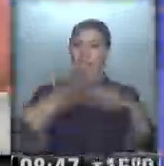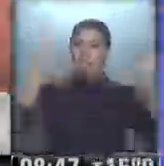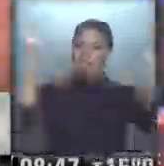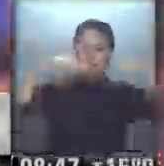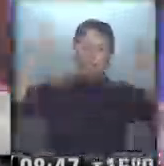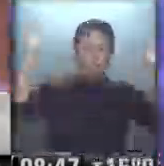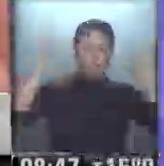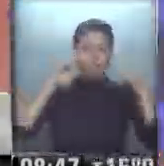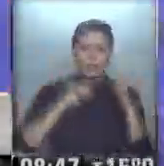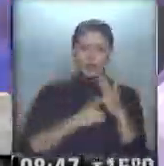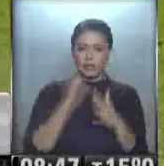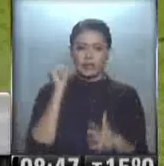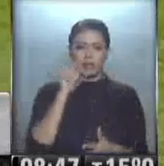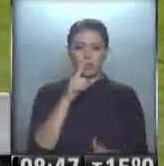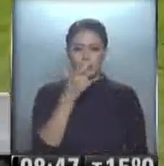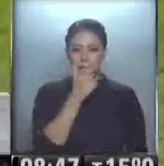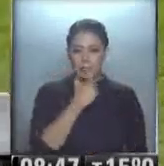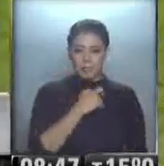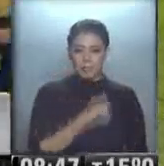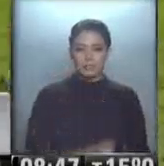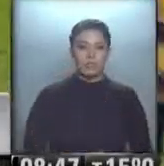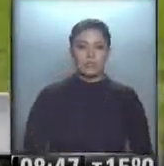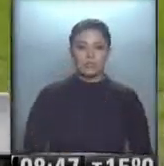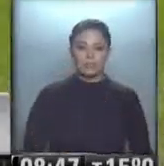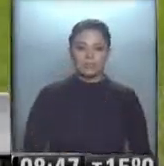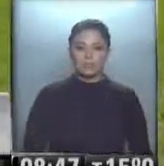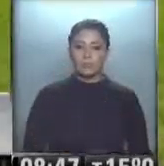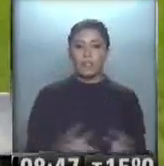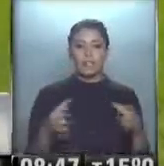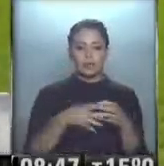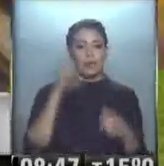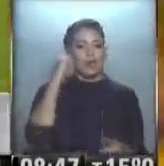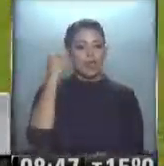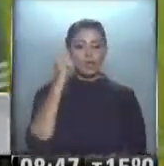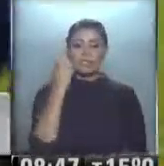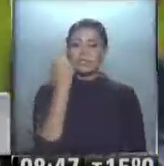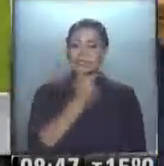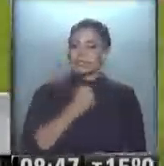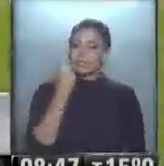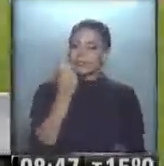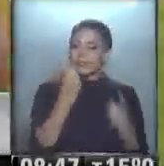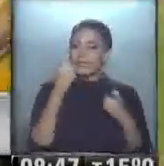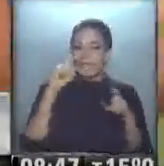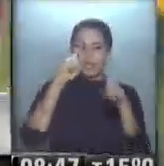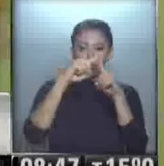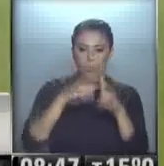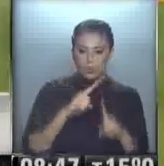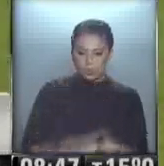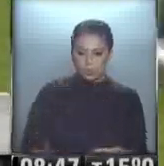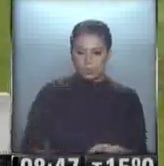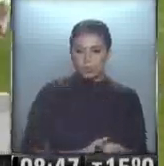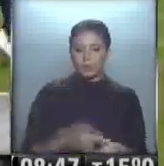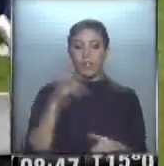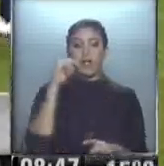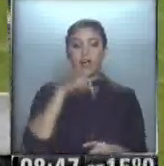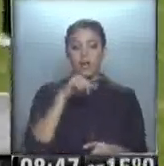lluvias en la capital Mendocina y Godoy Cruz que necesitaba los puntos porque de esta manera sigue